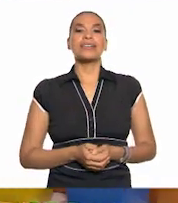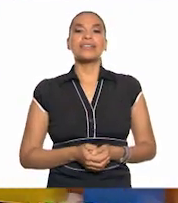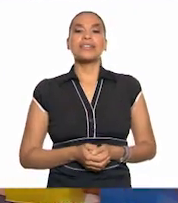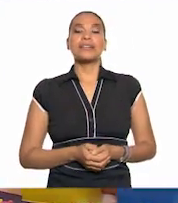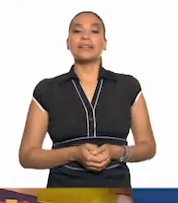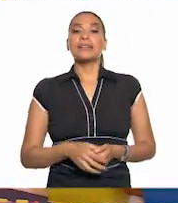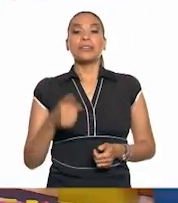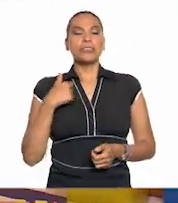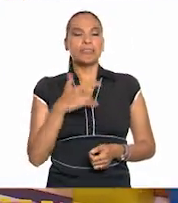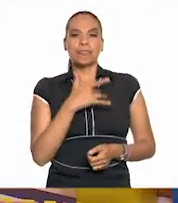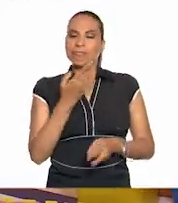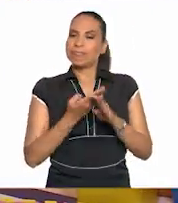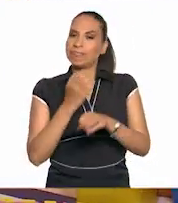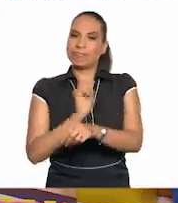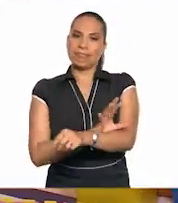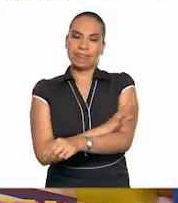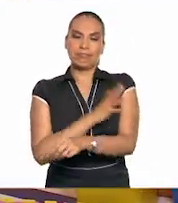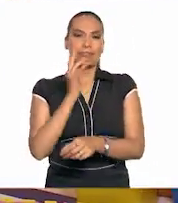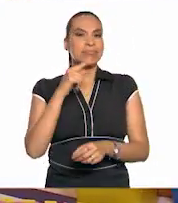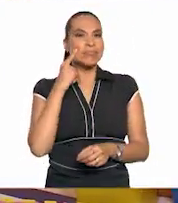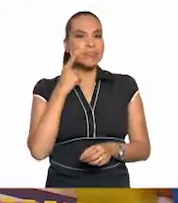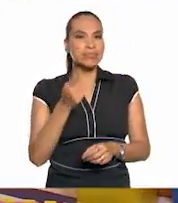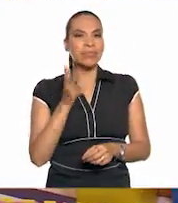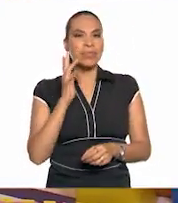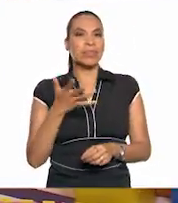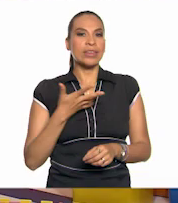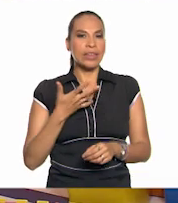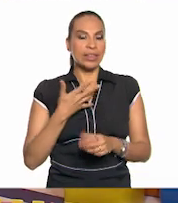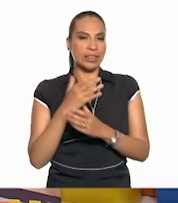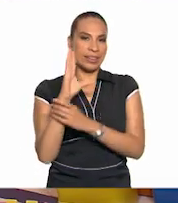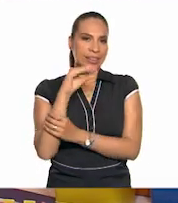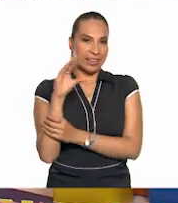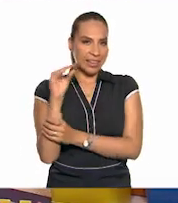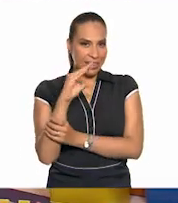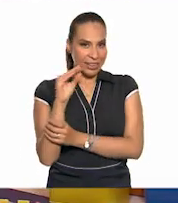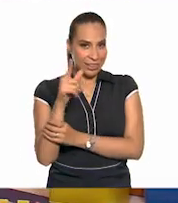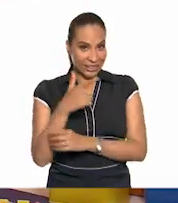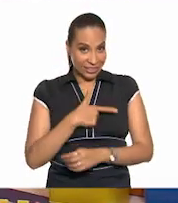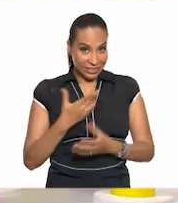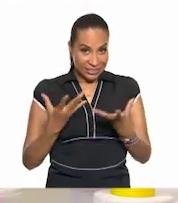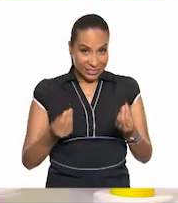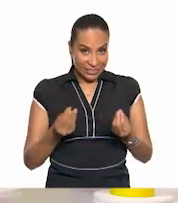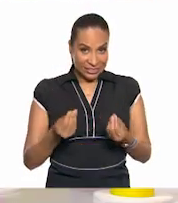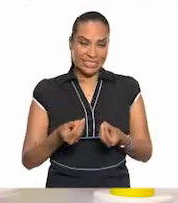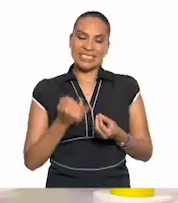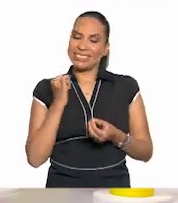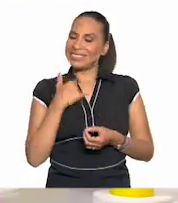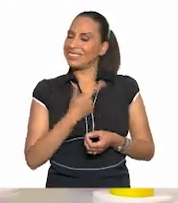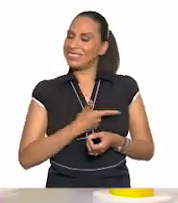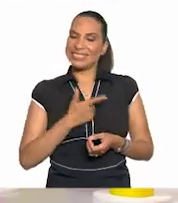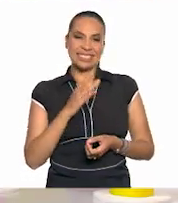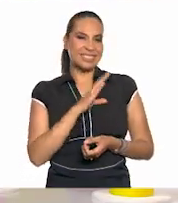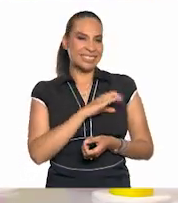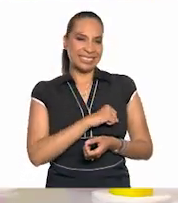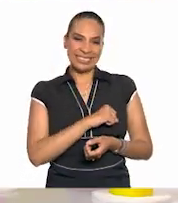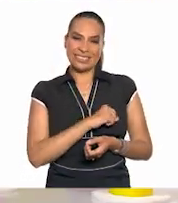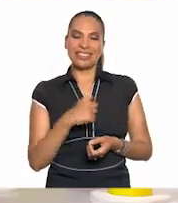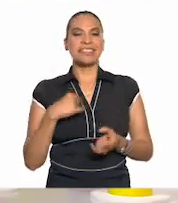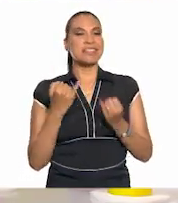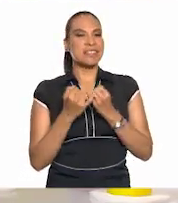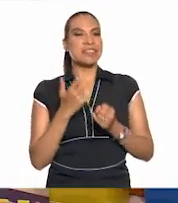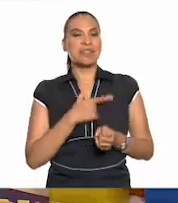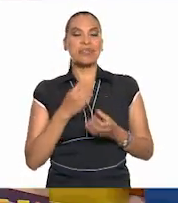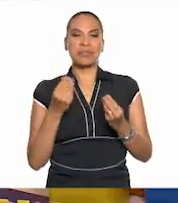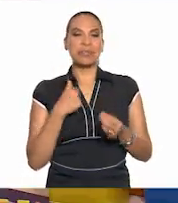Ay, pues yo estoy muy emocionada. Ya vi que ya aquí tienes un títere. Sí. ¿Te gustan mucho? Sí, me encantan. Ay, a mí